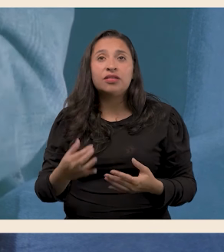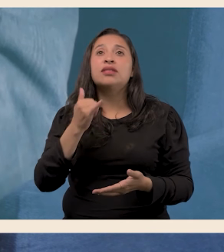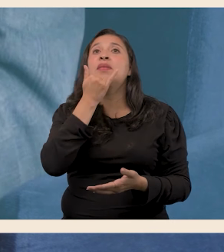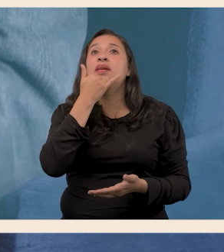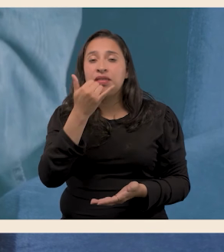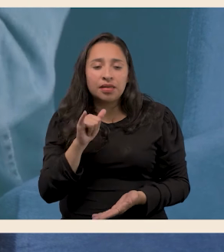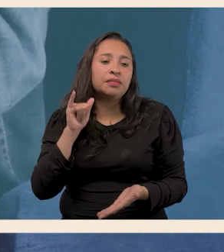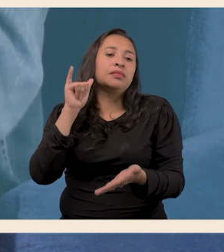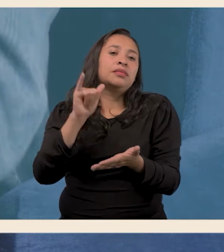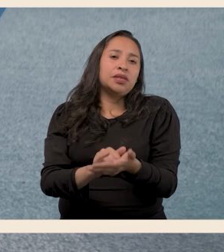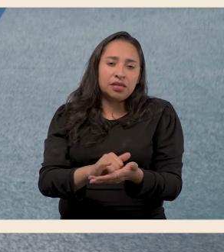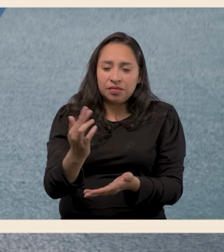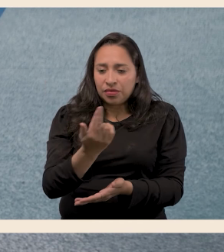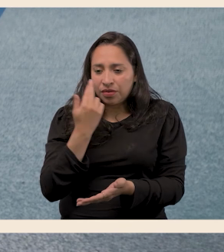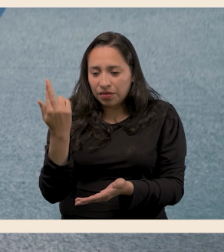Sigue la misma rutina.